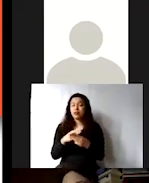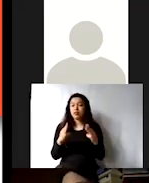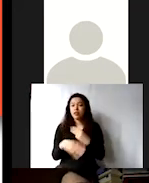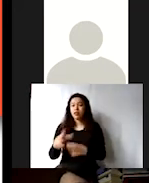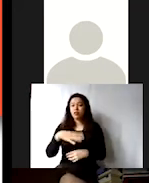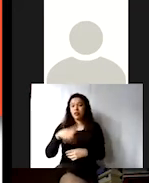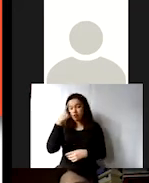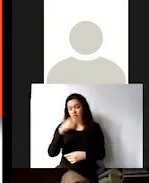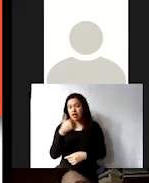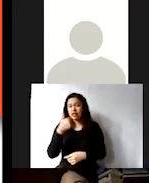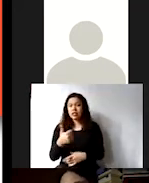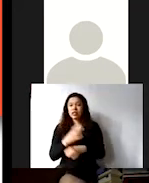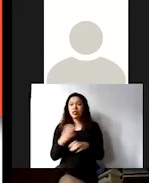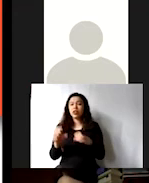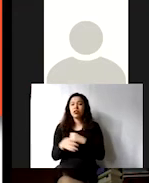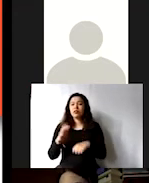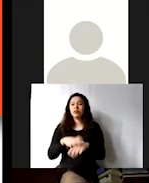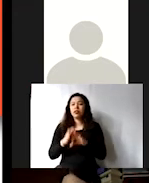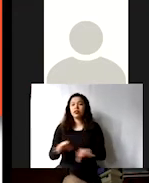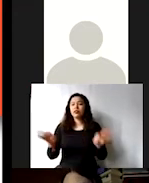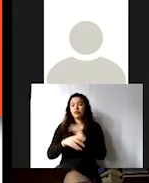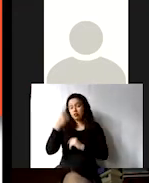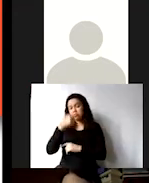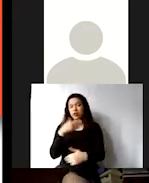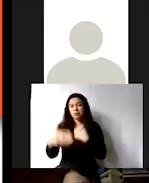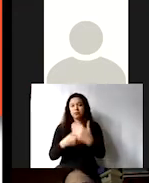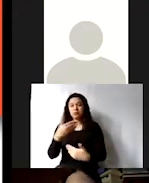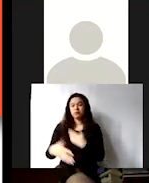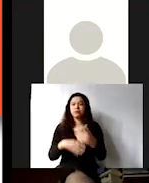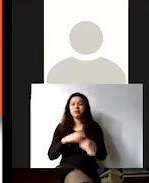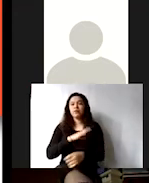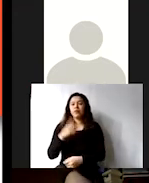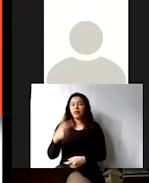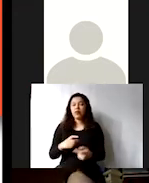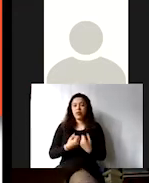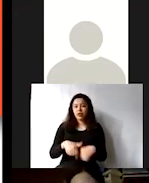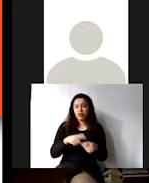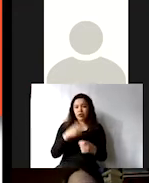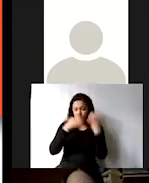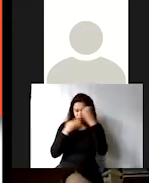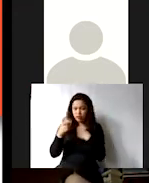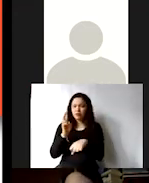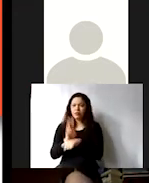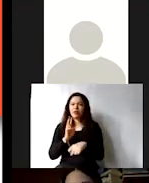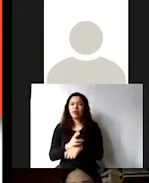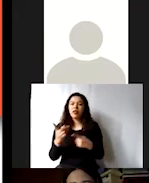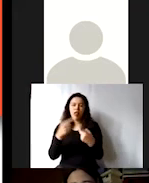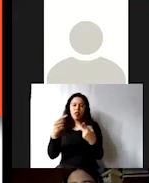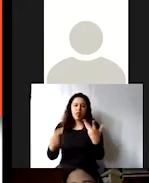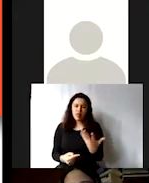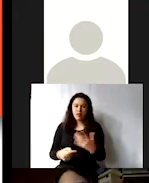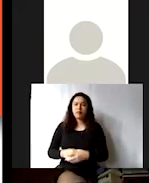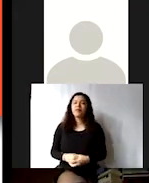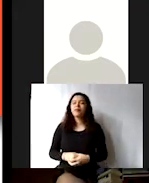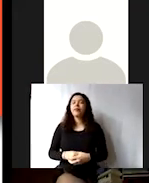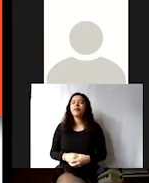6 aspectos clave para lograr su consecución, que son estos que les mencionaba: socializar, evaluar, monitorear, todo esto. Entonces,